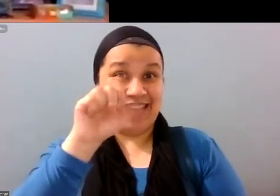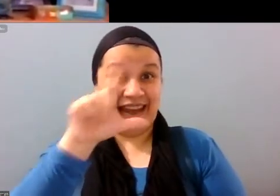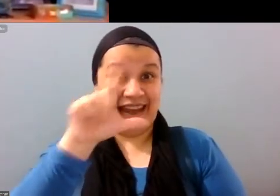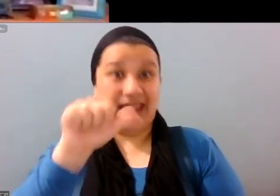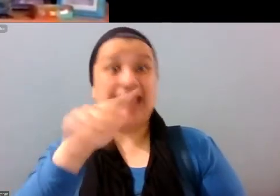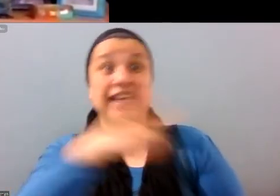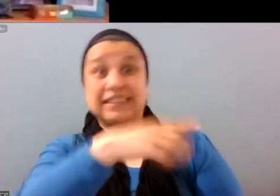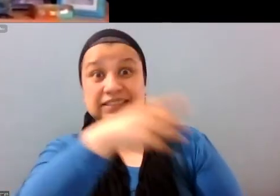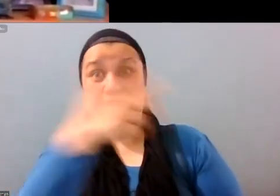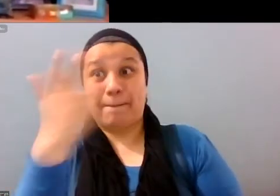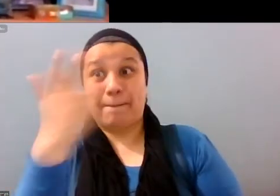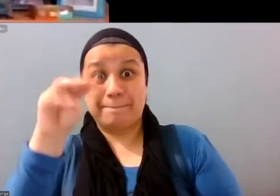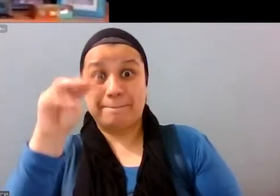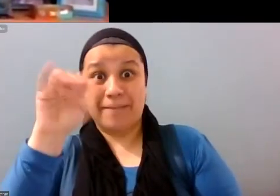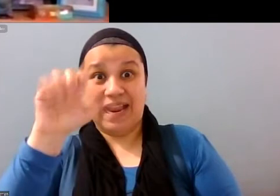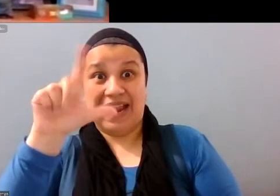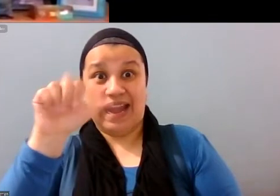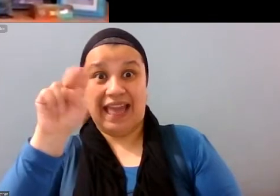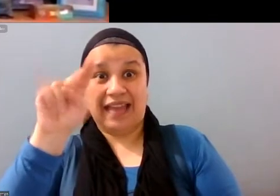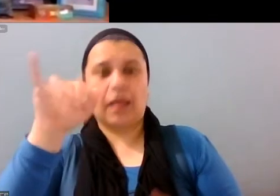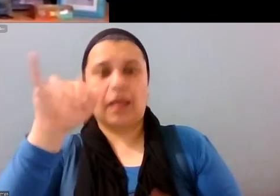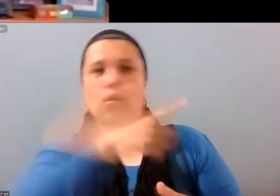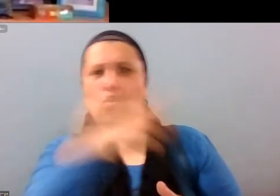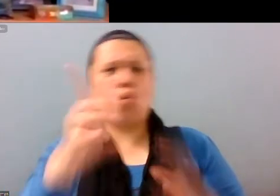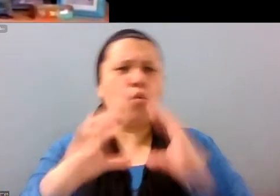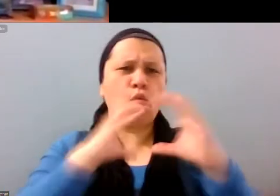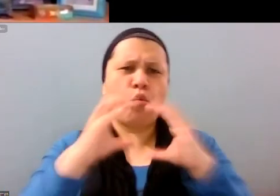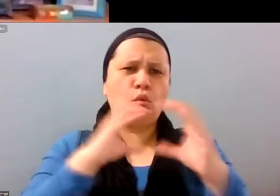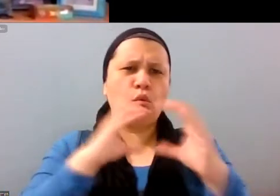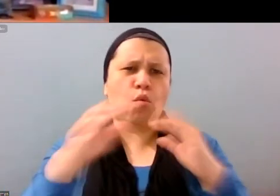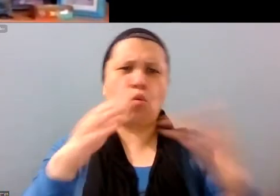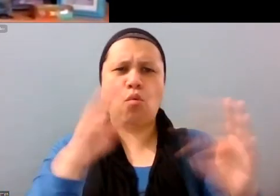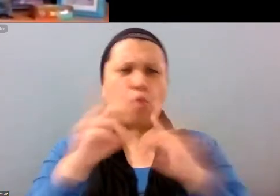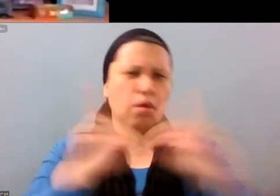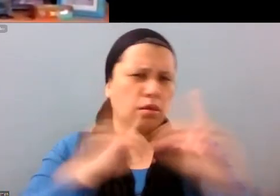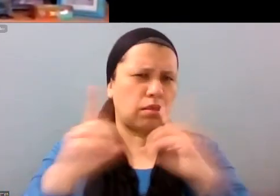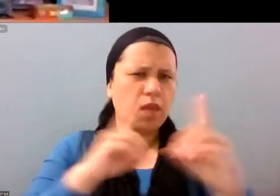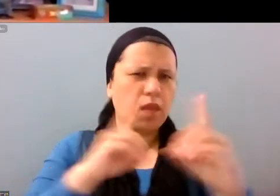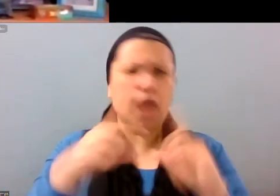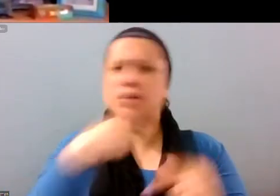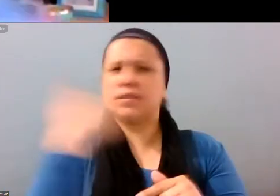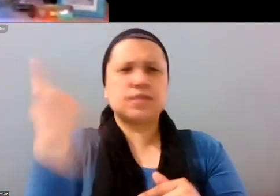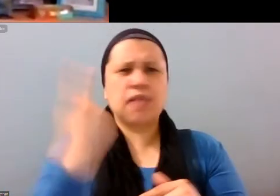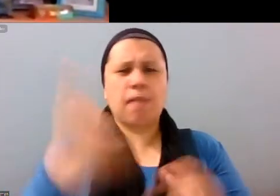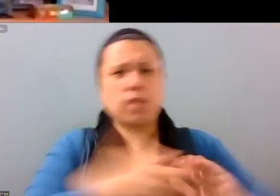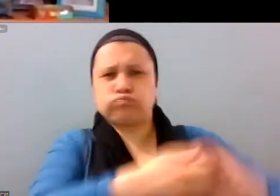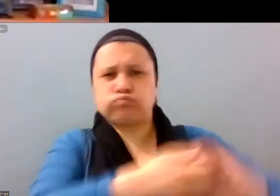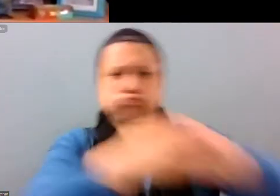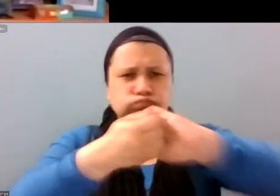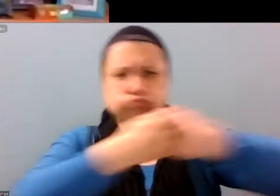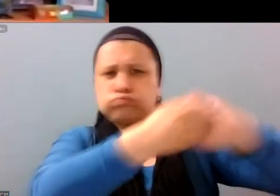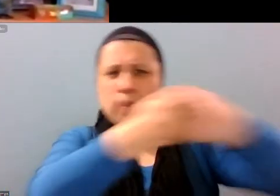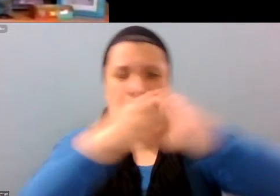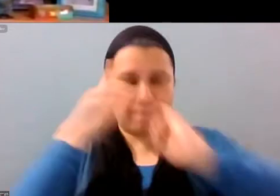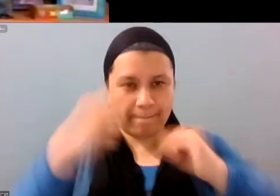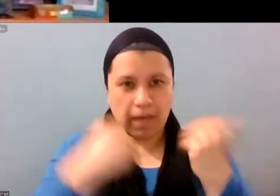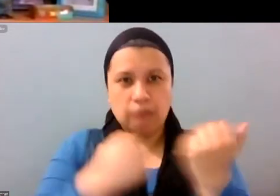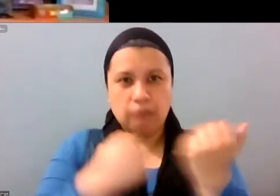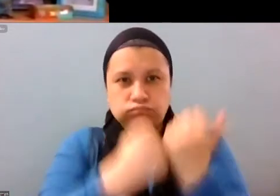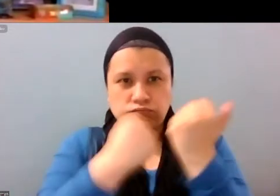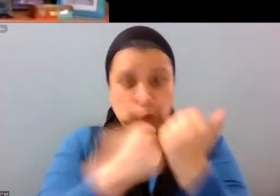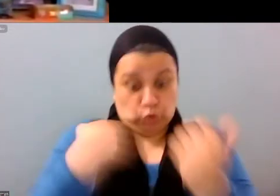comunicación permanente y una colaboración interinstitucional para aportar desde lo que nosotros podemos